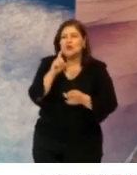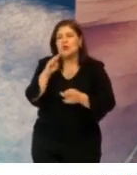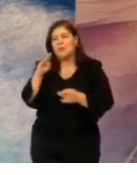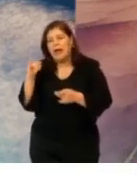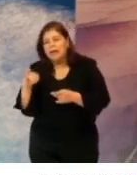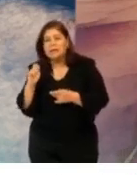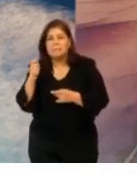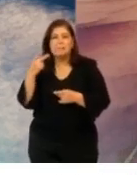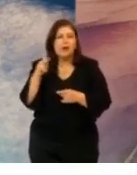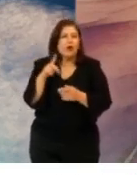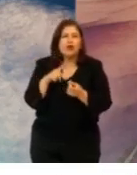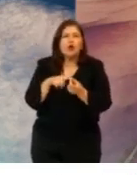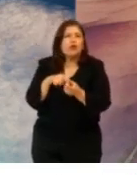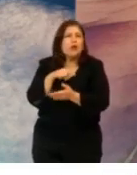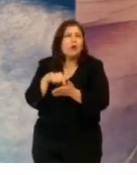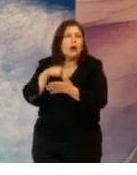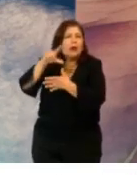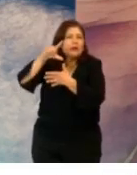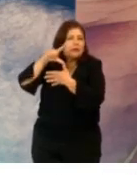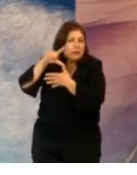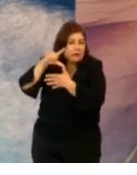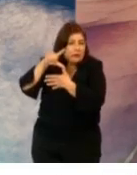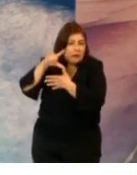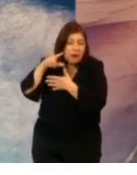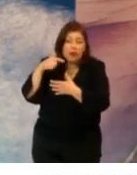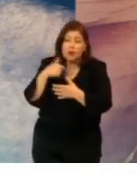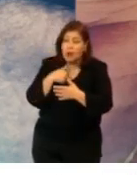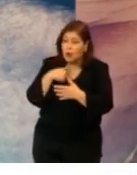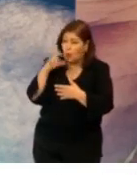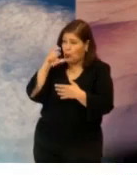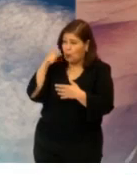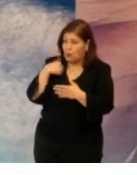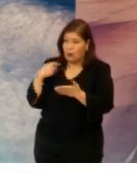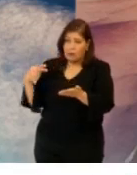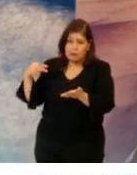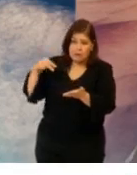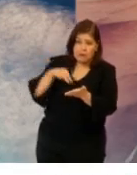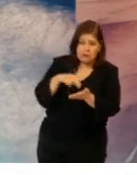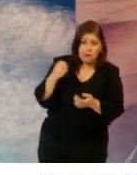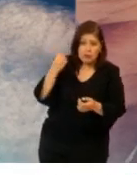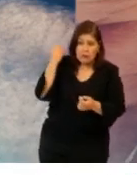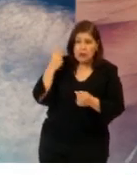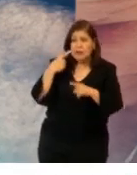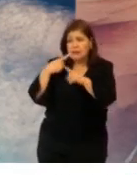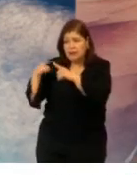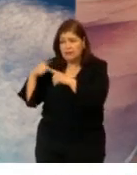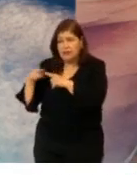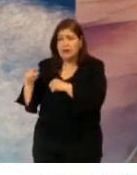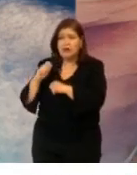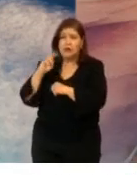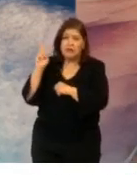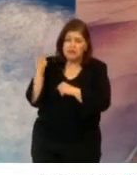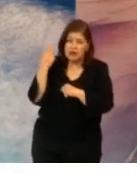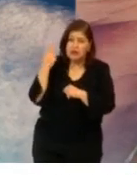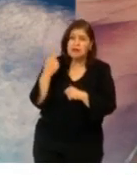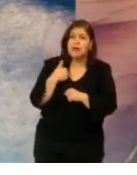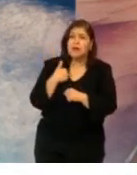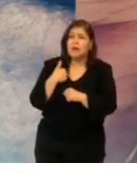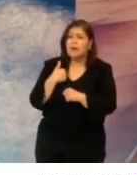lo latinoamericano. Una de las cosas que yo hago cuando voy a dar conferencias a las universidades, en la facultad que sea, pido